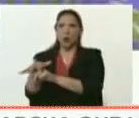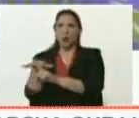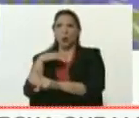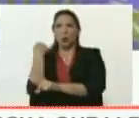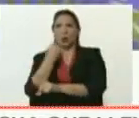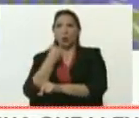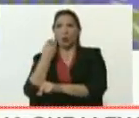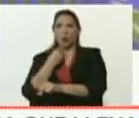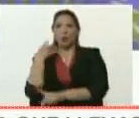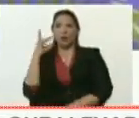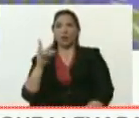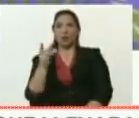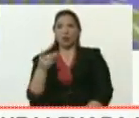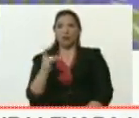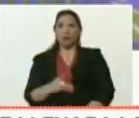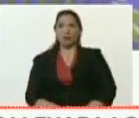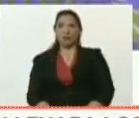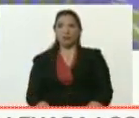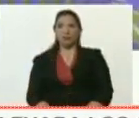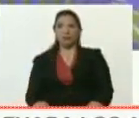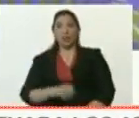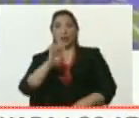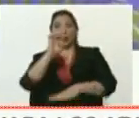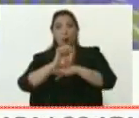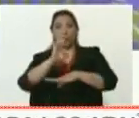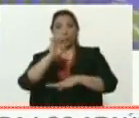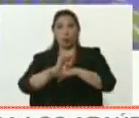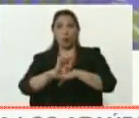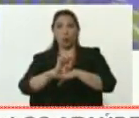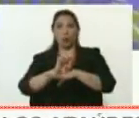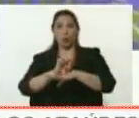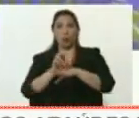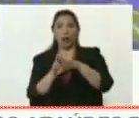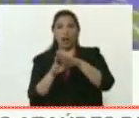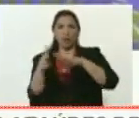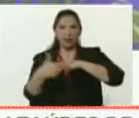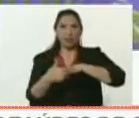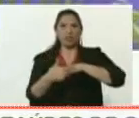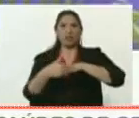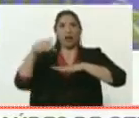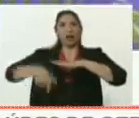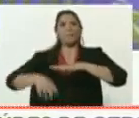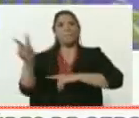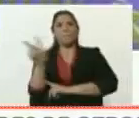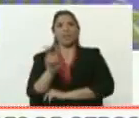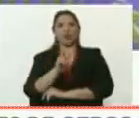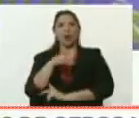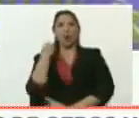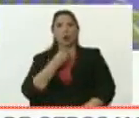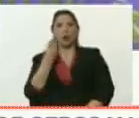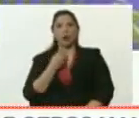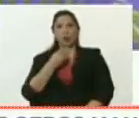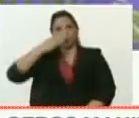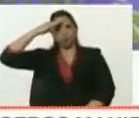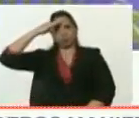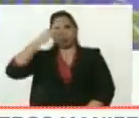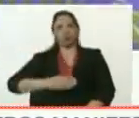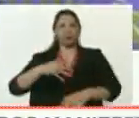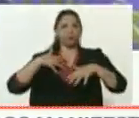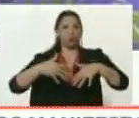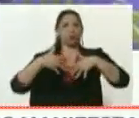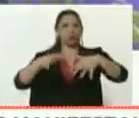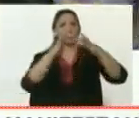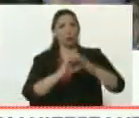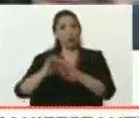la juventud en Bolivia, en Ecuador, en Haití, en Venezuela, la juventud militar marcha en